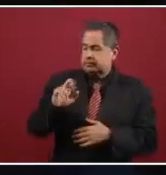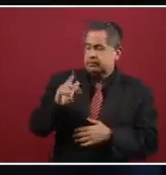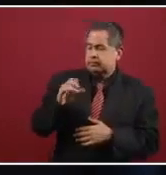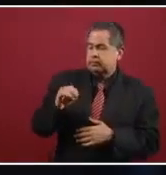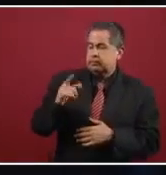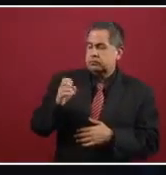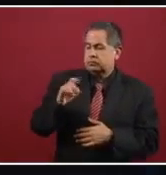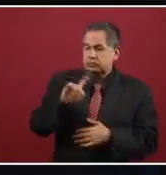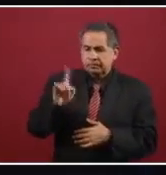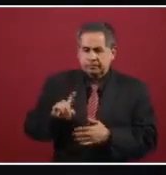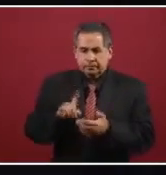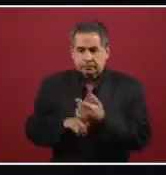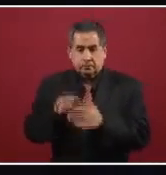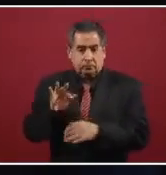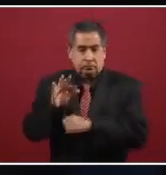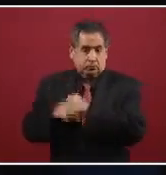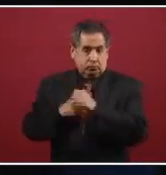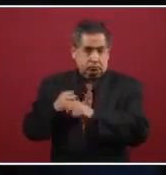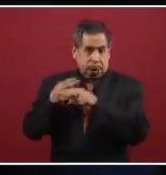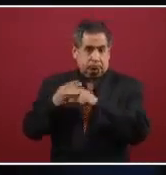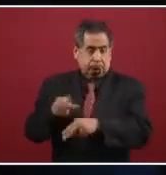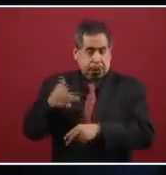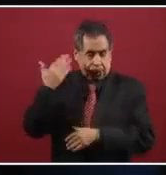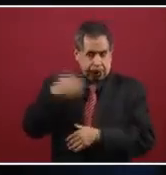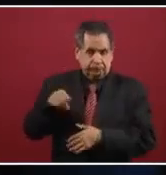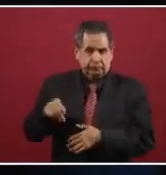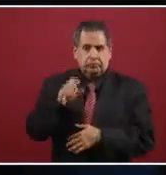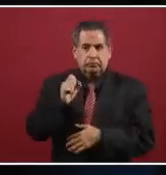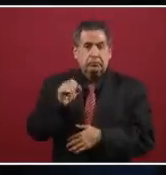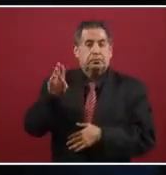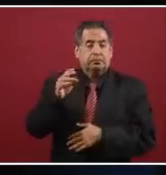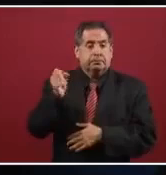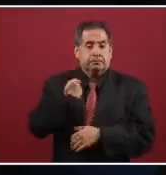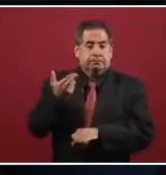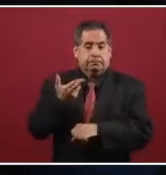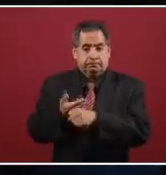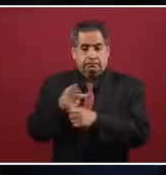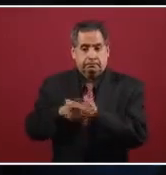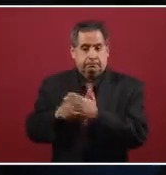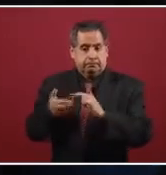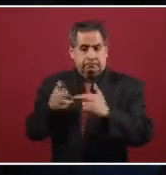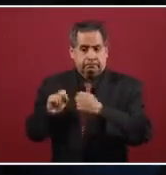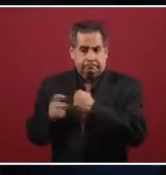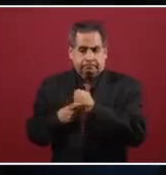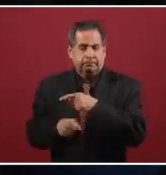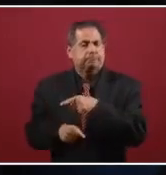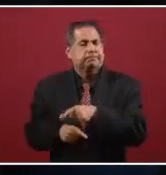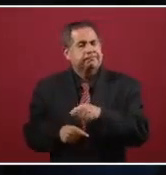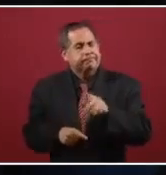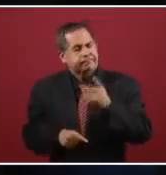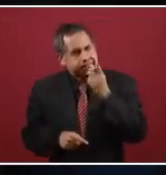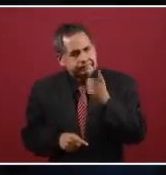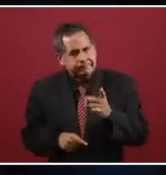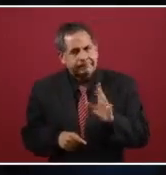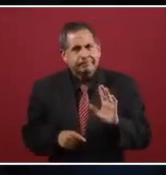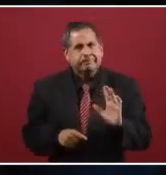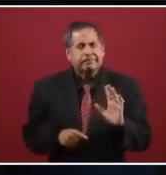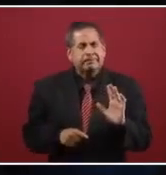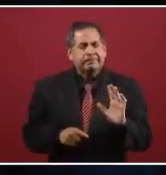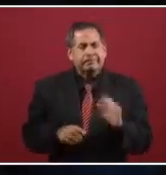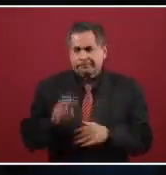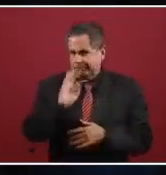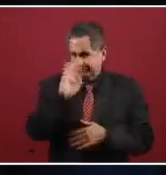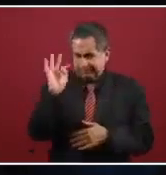Gálvez, con más de 40 años en el Servicio Exterior, subsecretario de Relaciones Exteriores, de que si